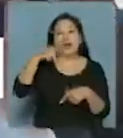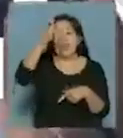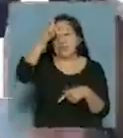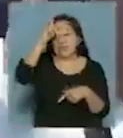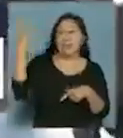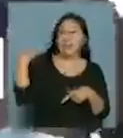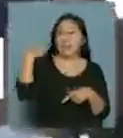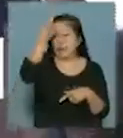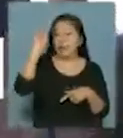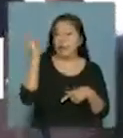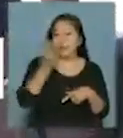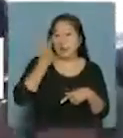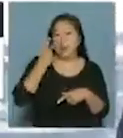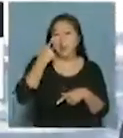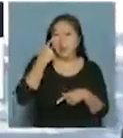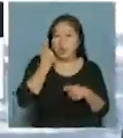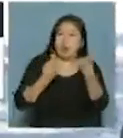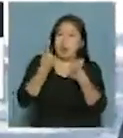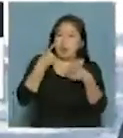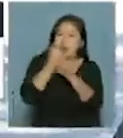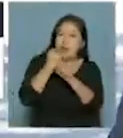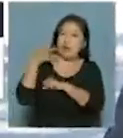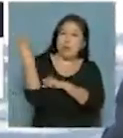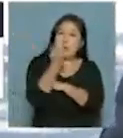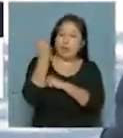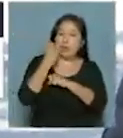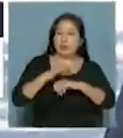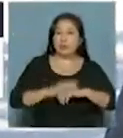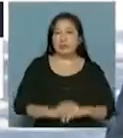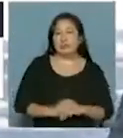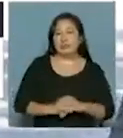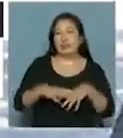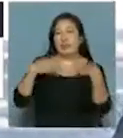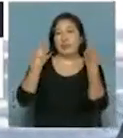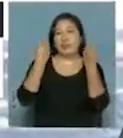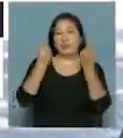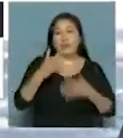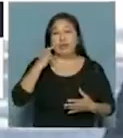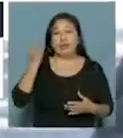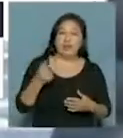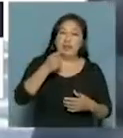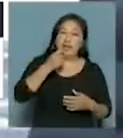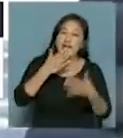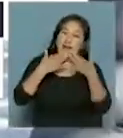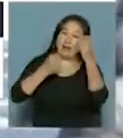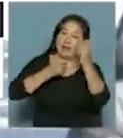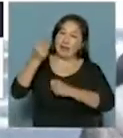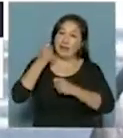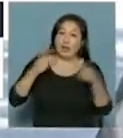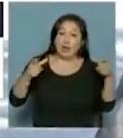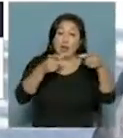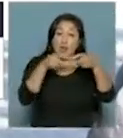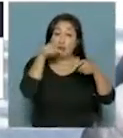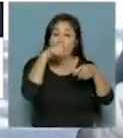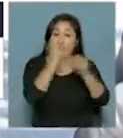en torno a esto. Ustedes hicieron un procedimiento importante, digamos. Sí, buenos días, agradecerte por esta nota. Y bueno, el Comando de Prevención Rural